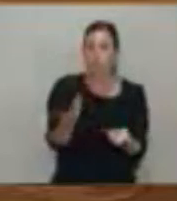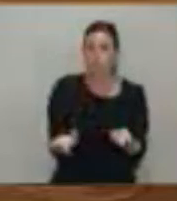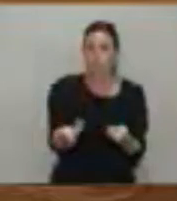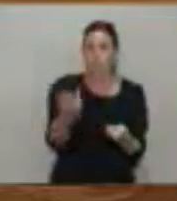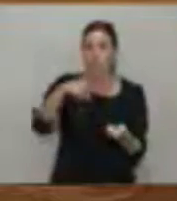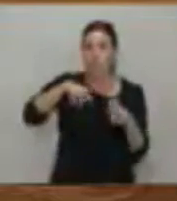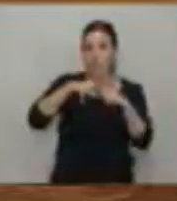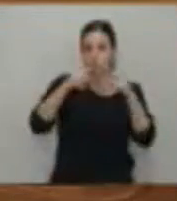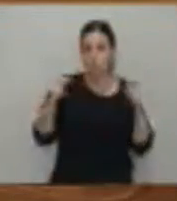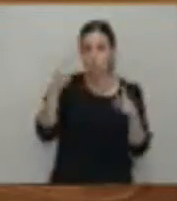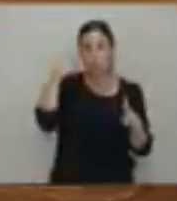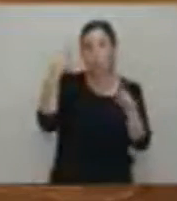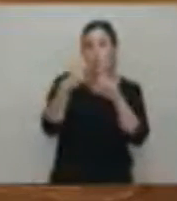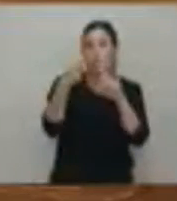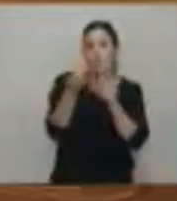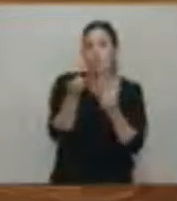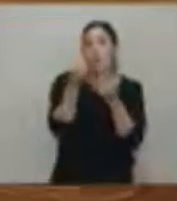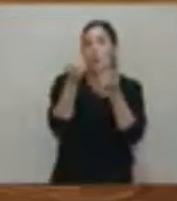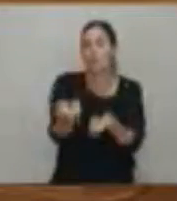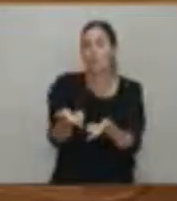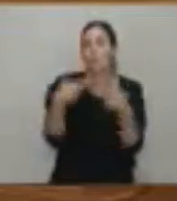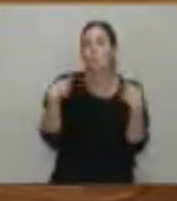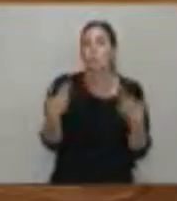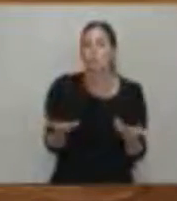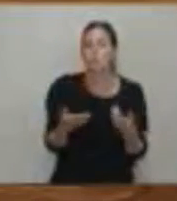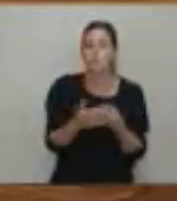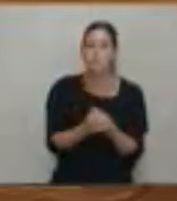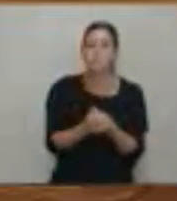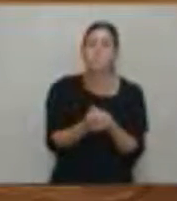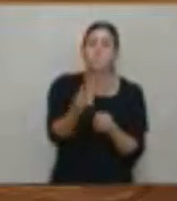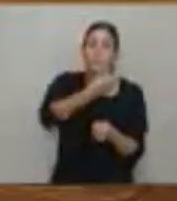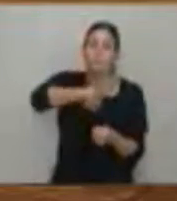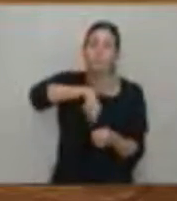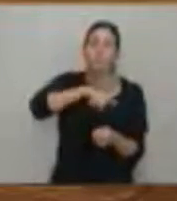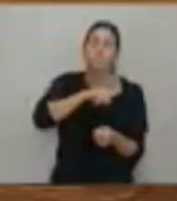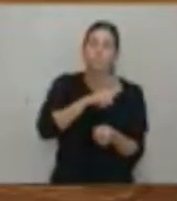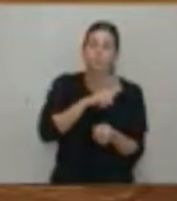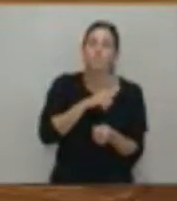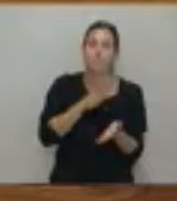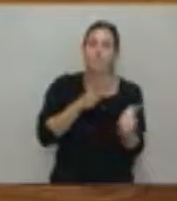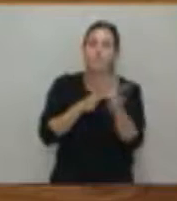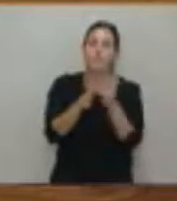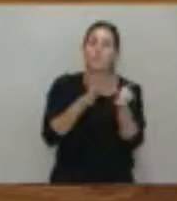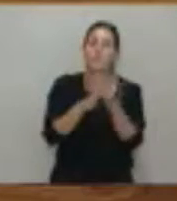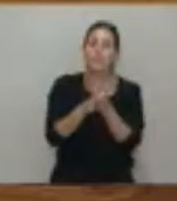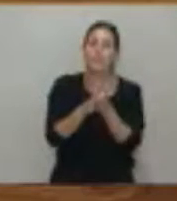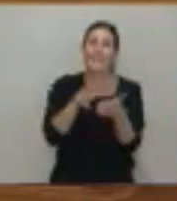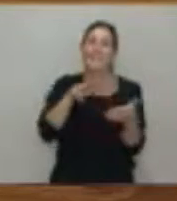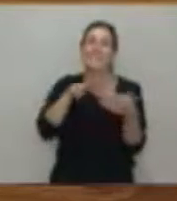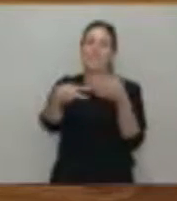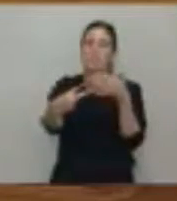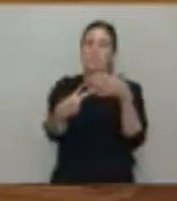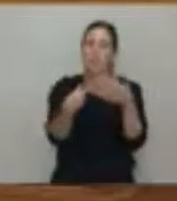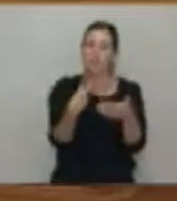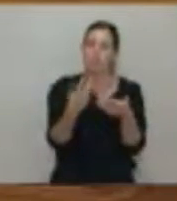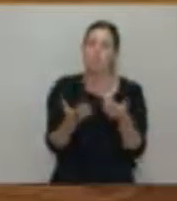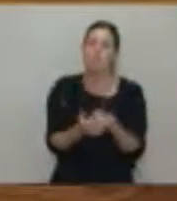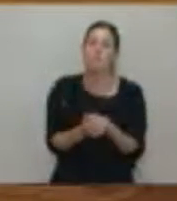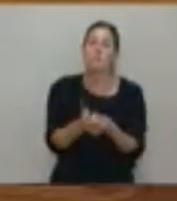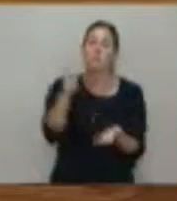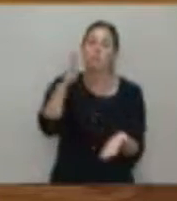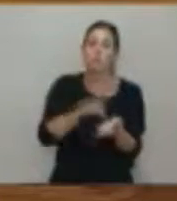dinero y para qué se gasta el dinero. Para nosotros eso es la transparencia. Y cuando